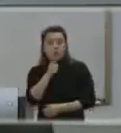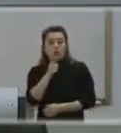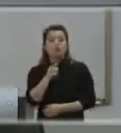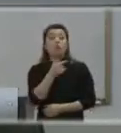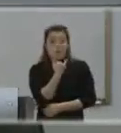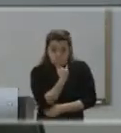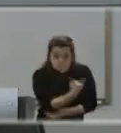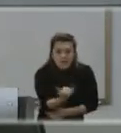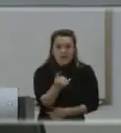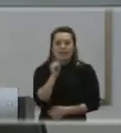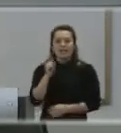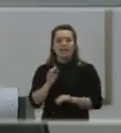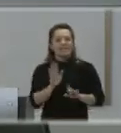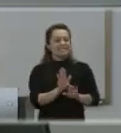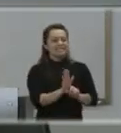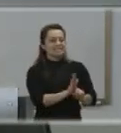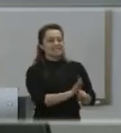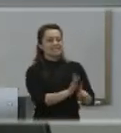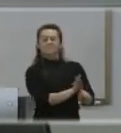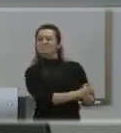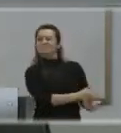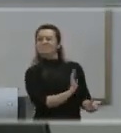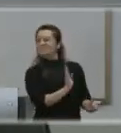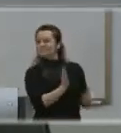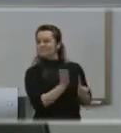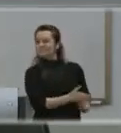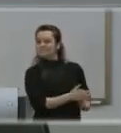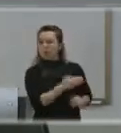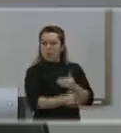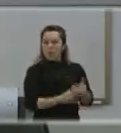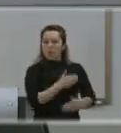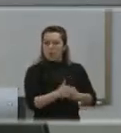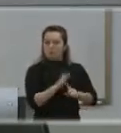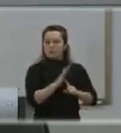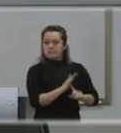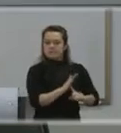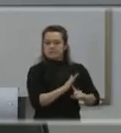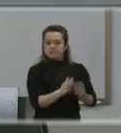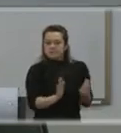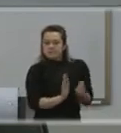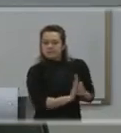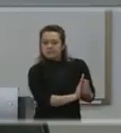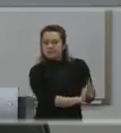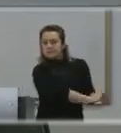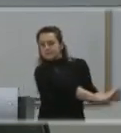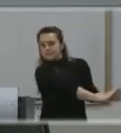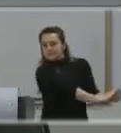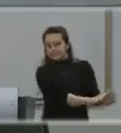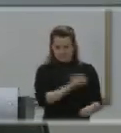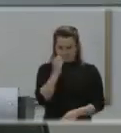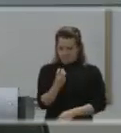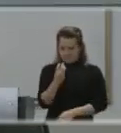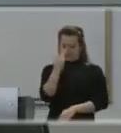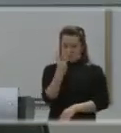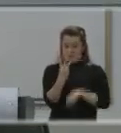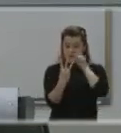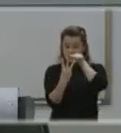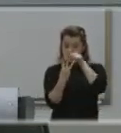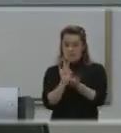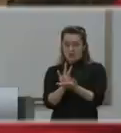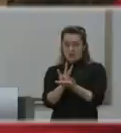habido un esquema social de aislamiento sistemático, ¿sí? Hablamos de un segundo modelo frente a la